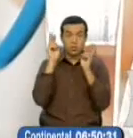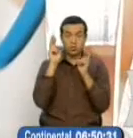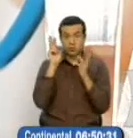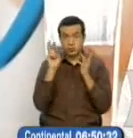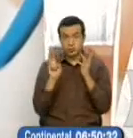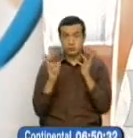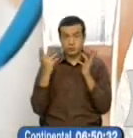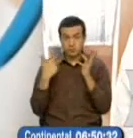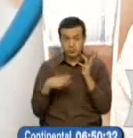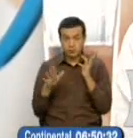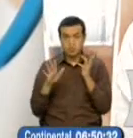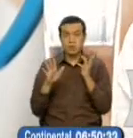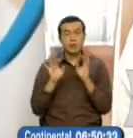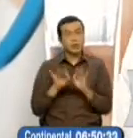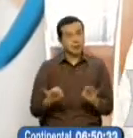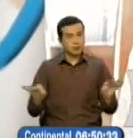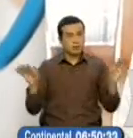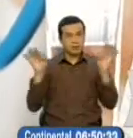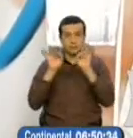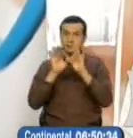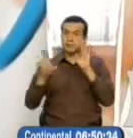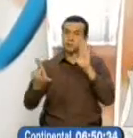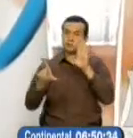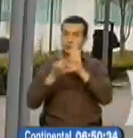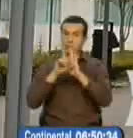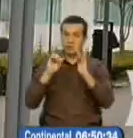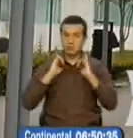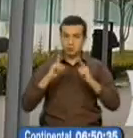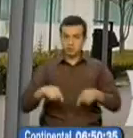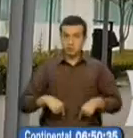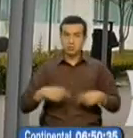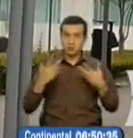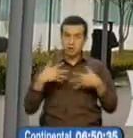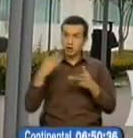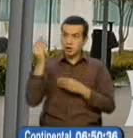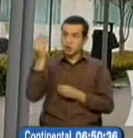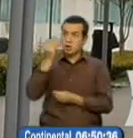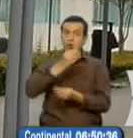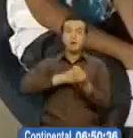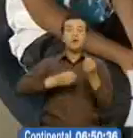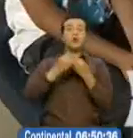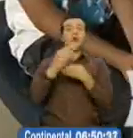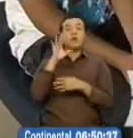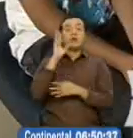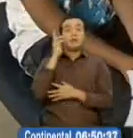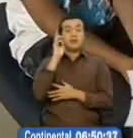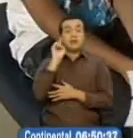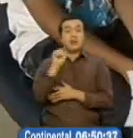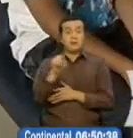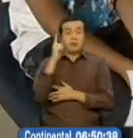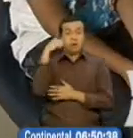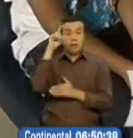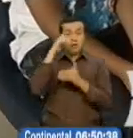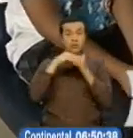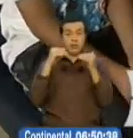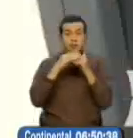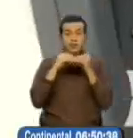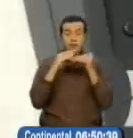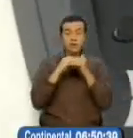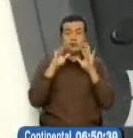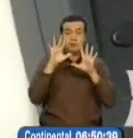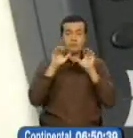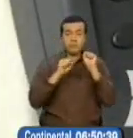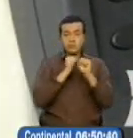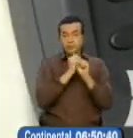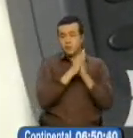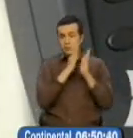avances que hemos tenido. Por eso la importancia de nuestro Código Orgánico de Salud. Gracias a una inversión de aproximadamente 16 mil millones de dólares en la última década, si